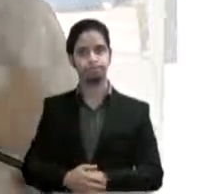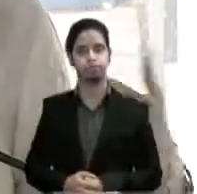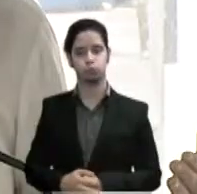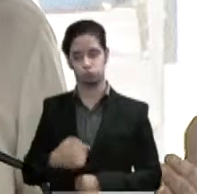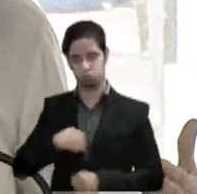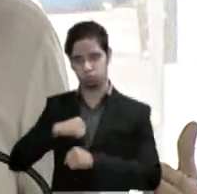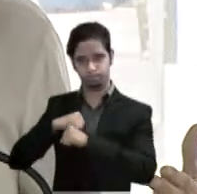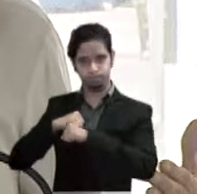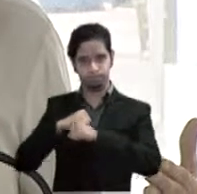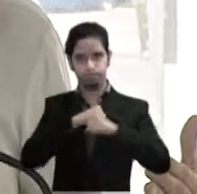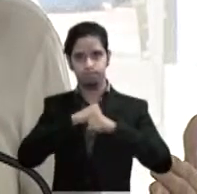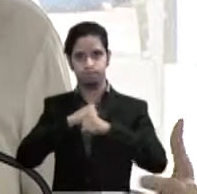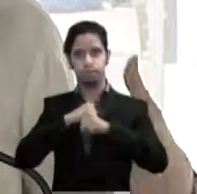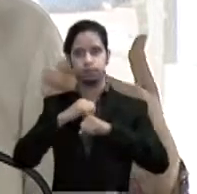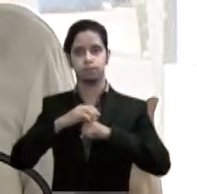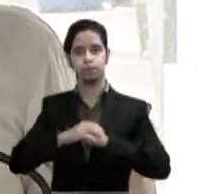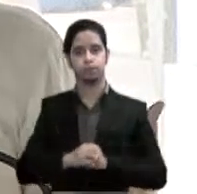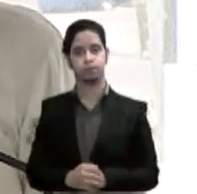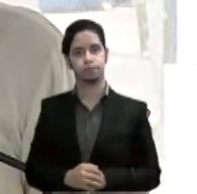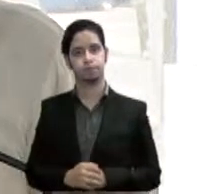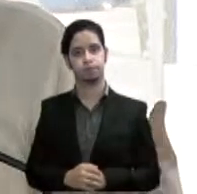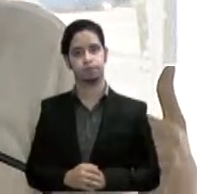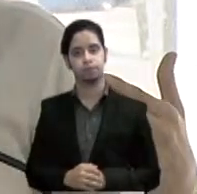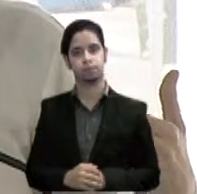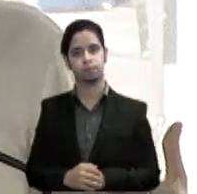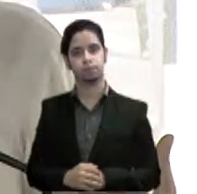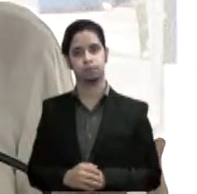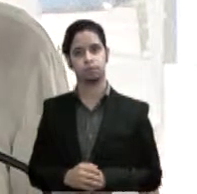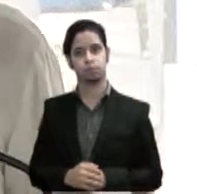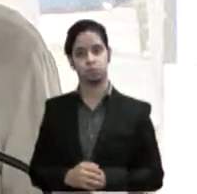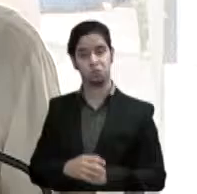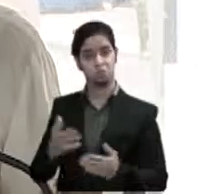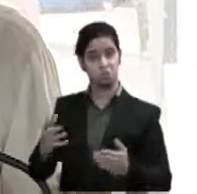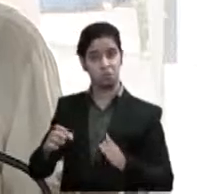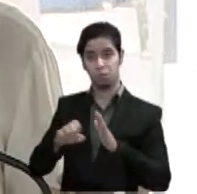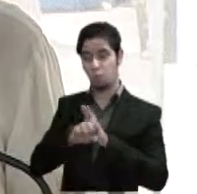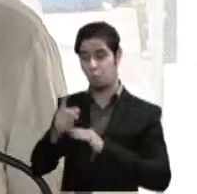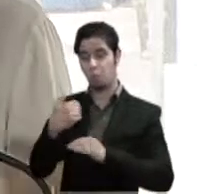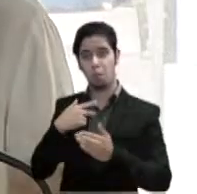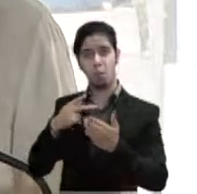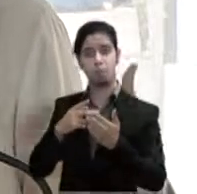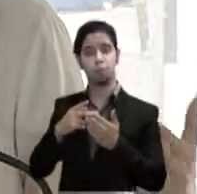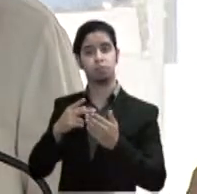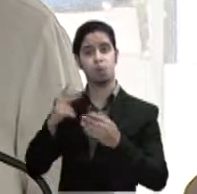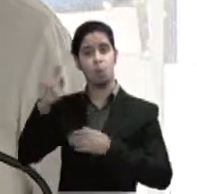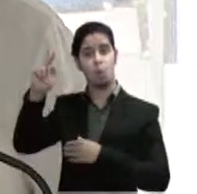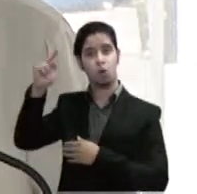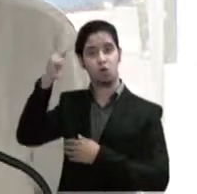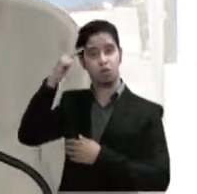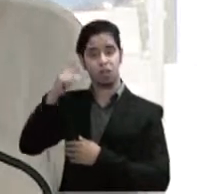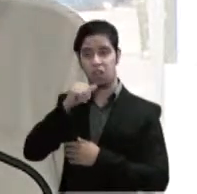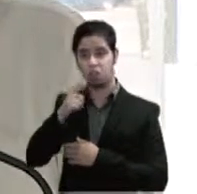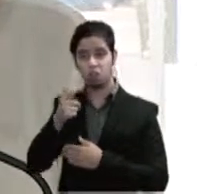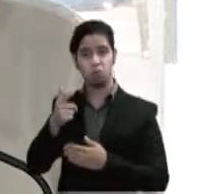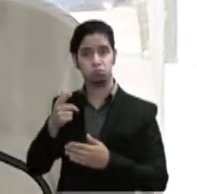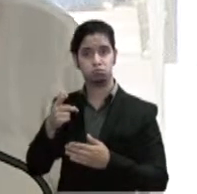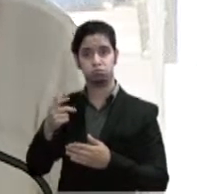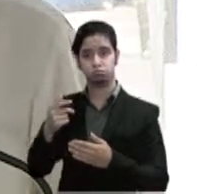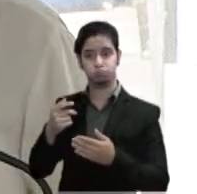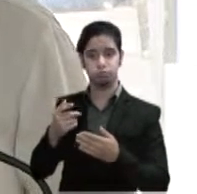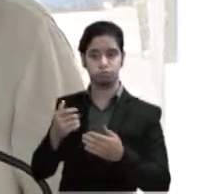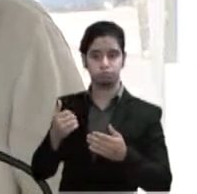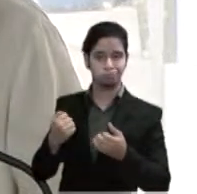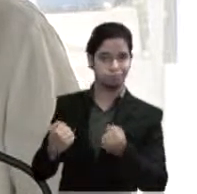contra políticas que a veces favorecerán a la gente y que a veces no favorecerán a la